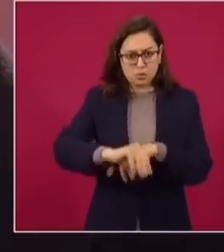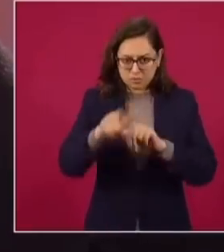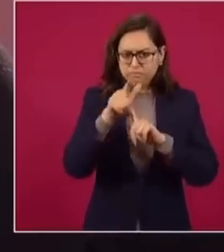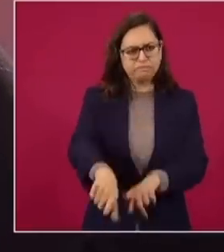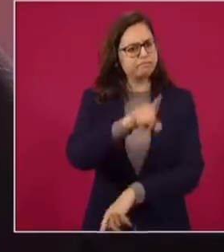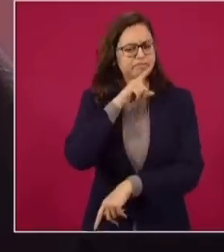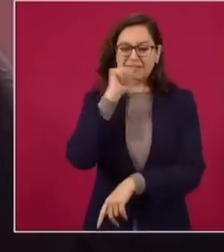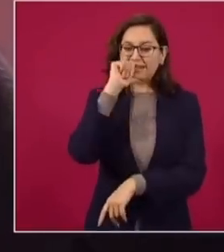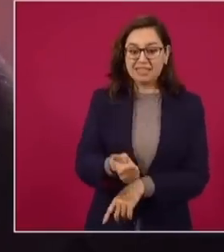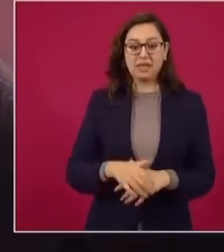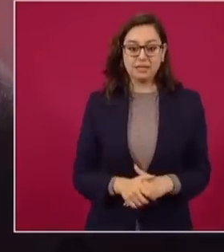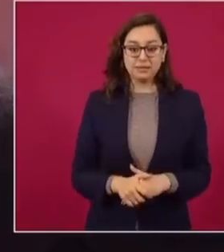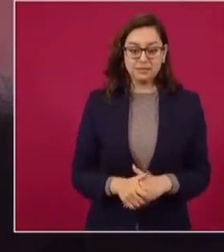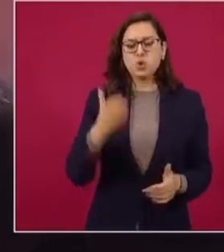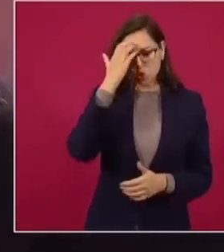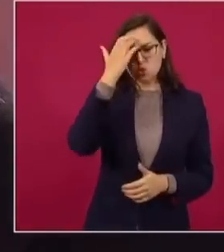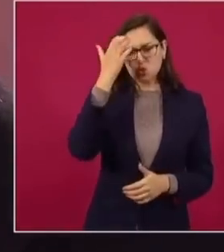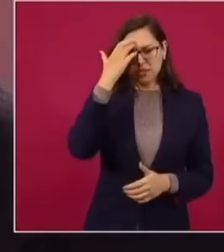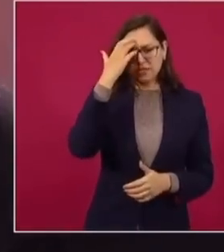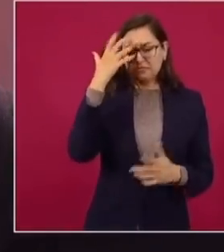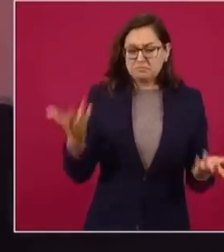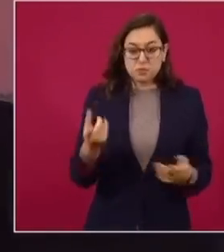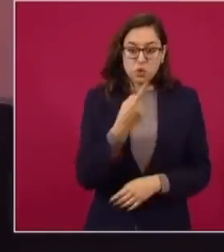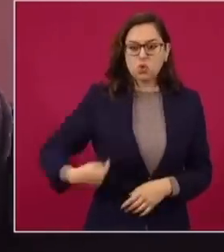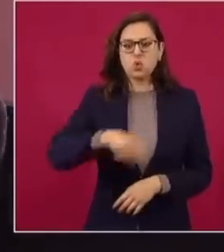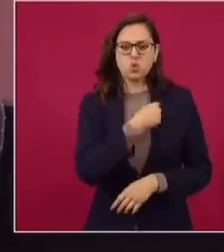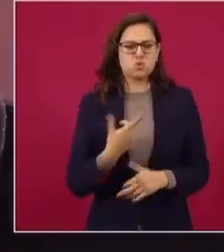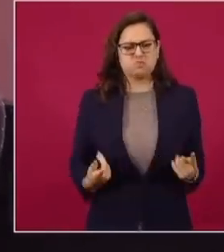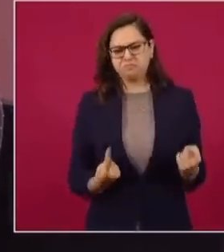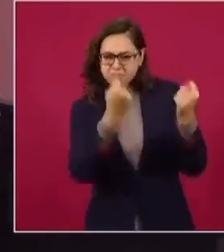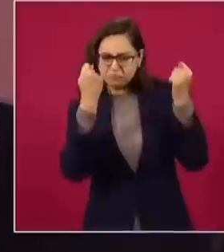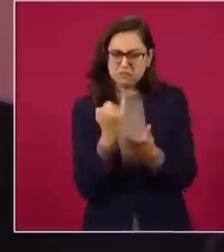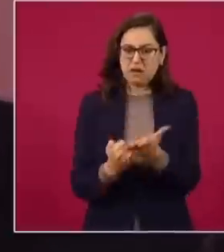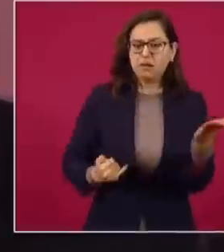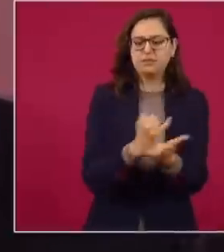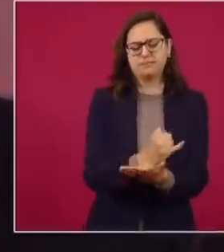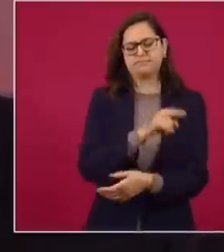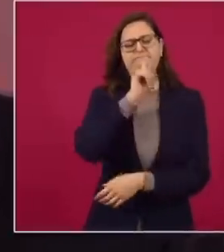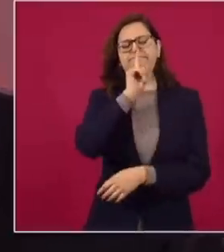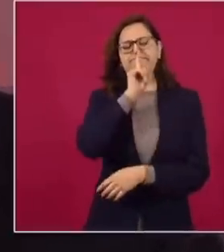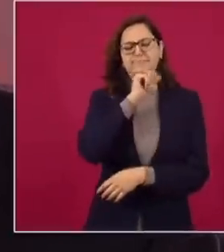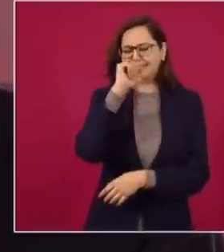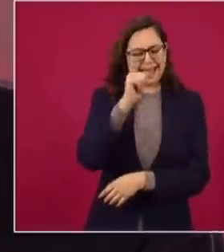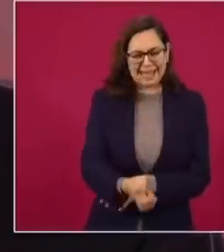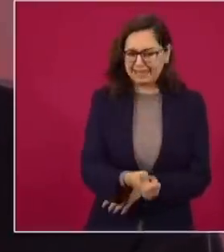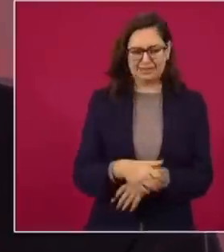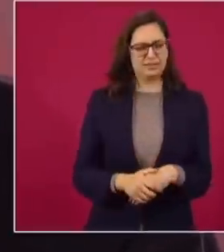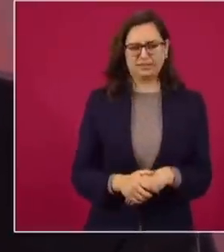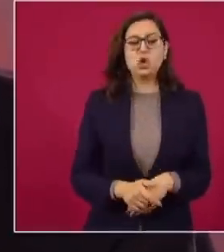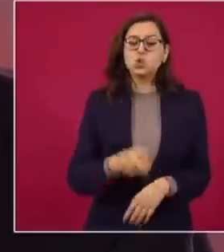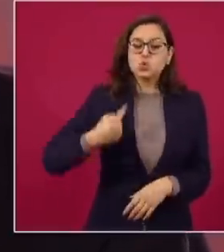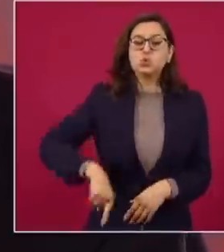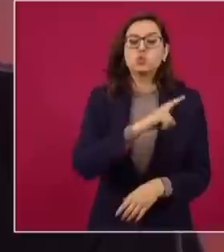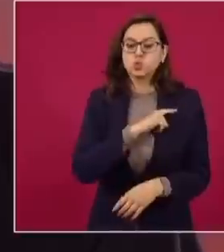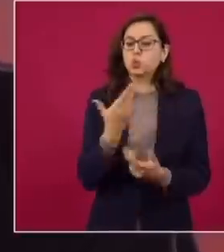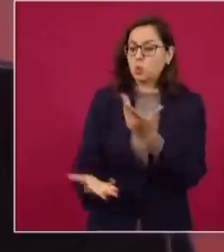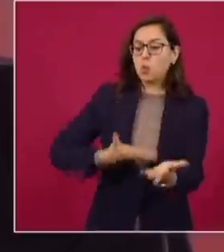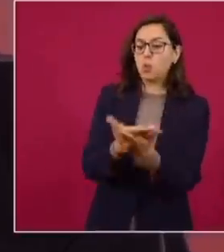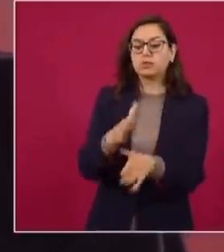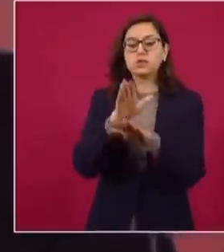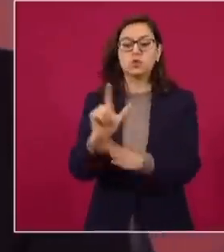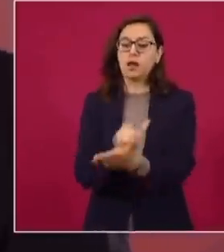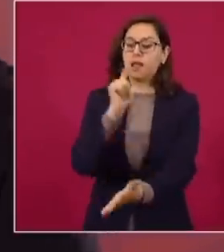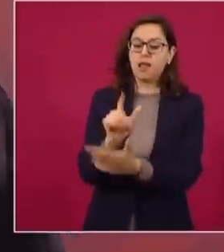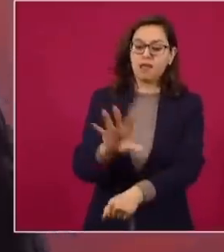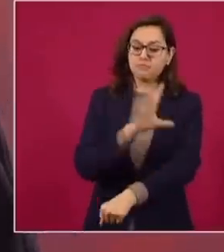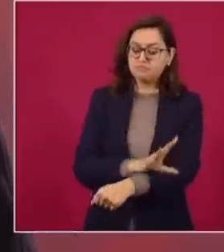que no actuamos de manera arbitraria, que lo que estamos haciendo en lo que corresponde